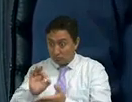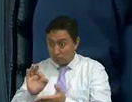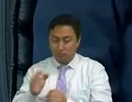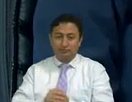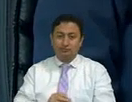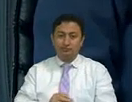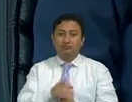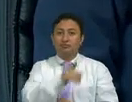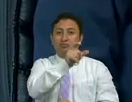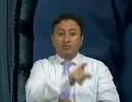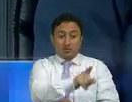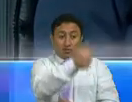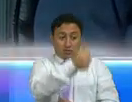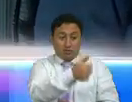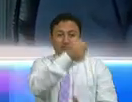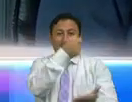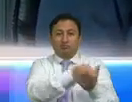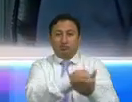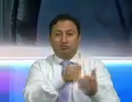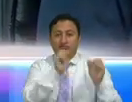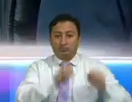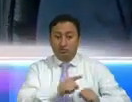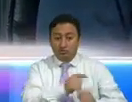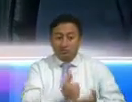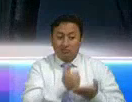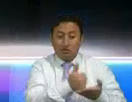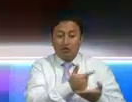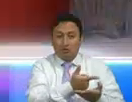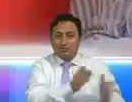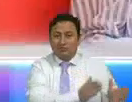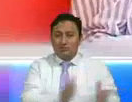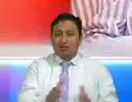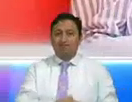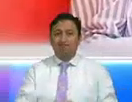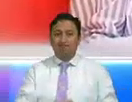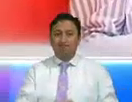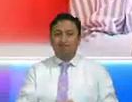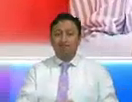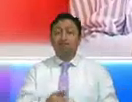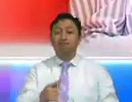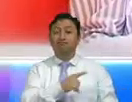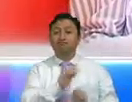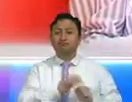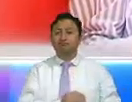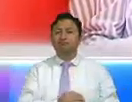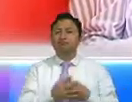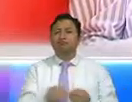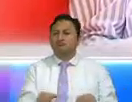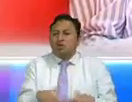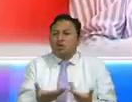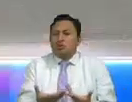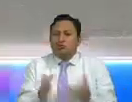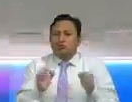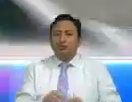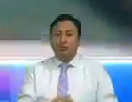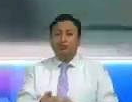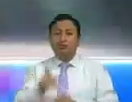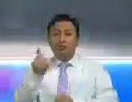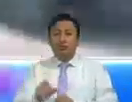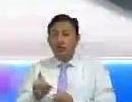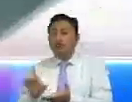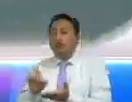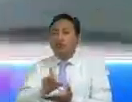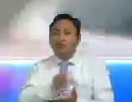porque porque de esta manera nos estamos organizando como ciudadanía aunque para sevilla la solución no radica en operativos para sacarlos de las calles